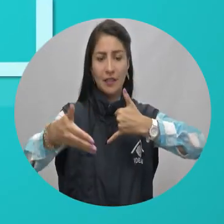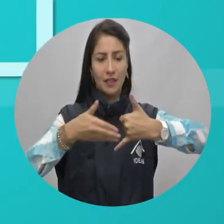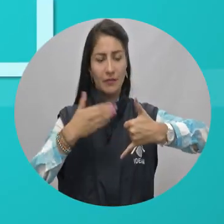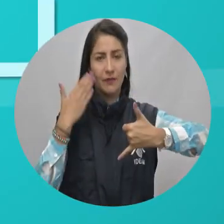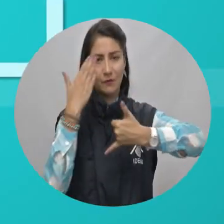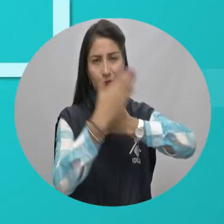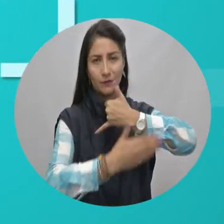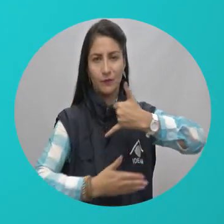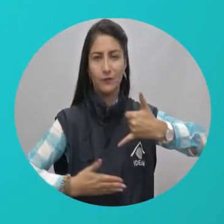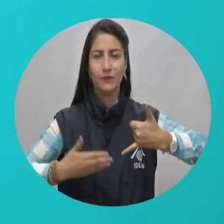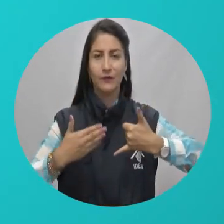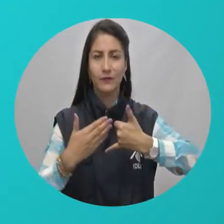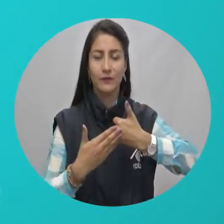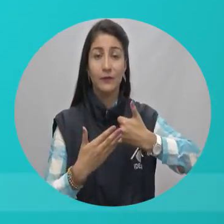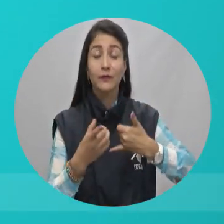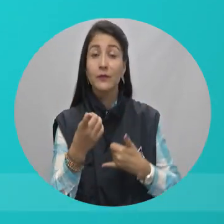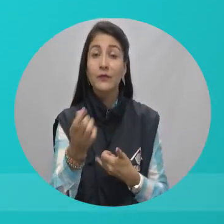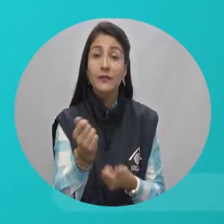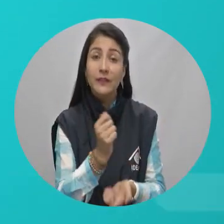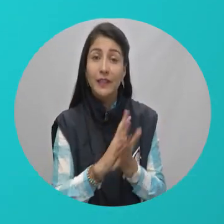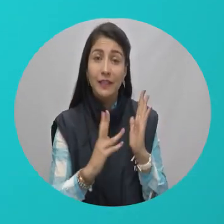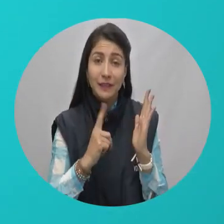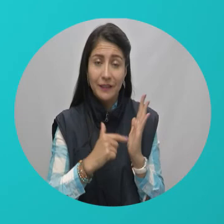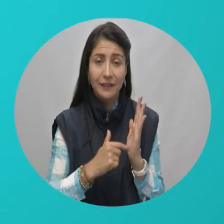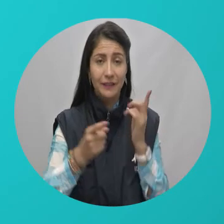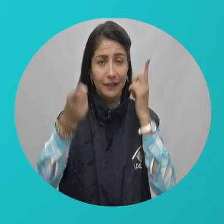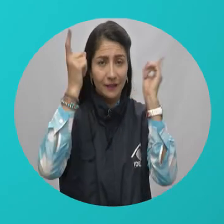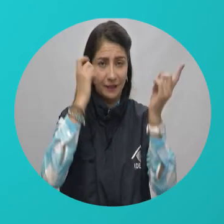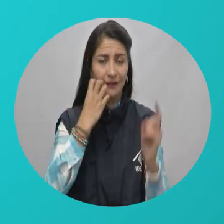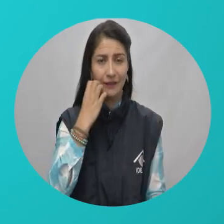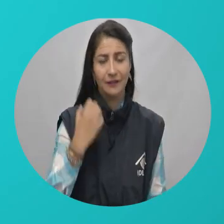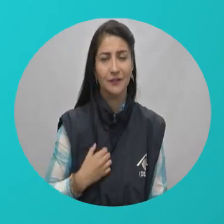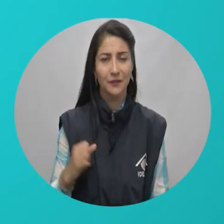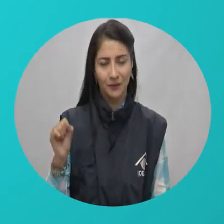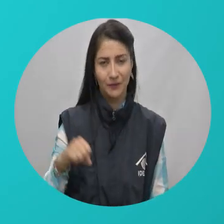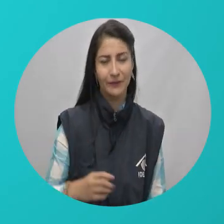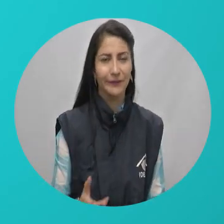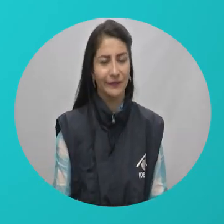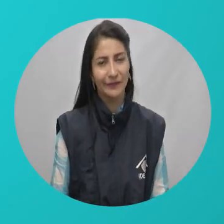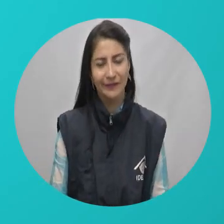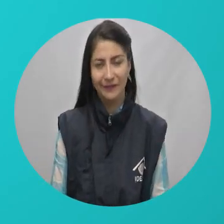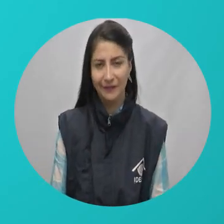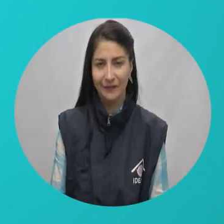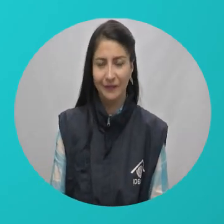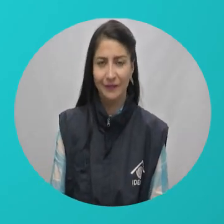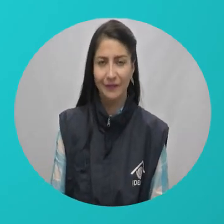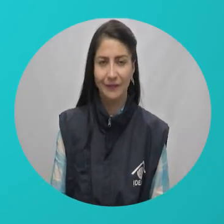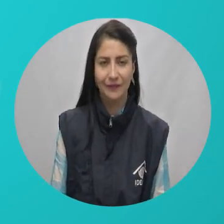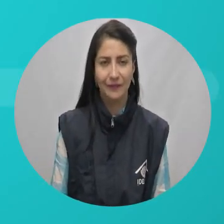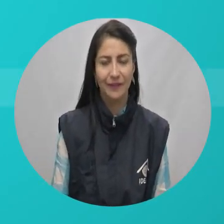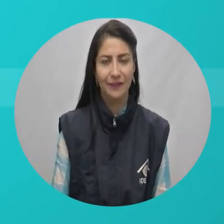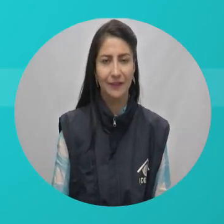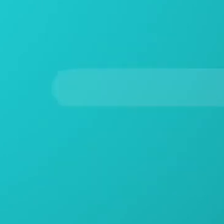rayos, pronósticos y alertas a nivel municipal. Disponible gratis para iOS y Android.